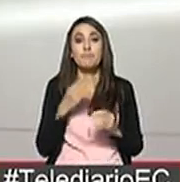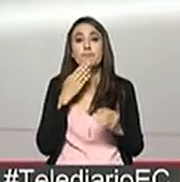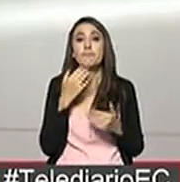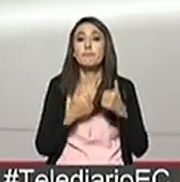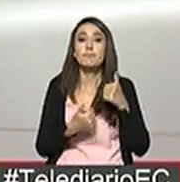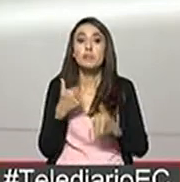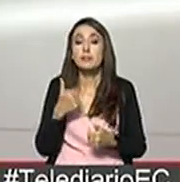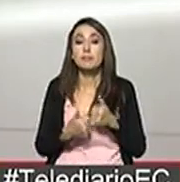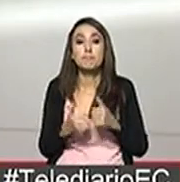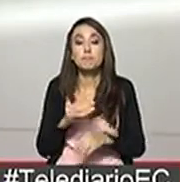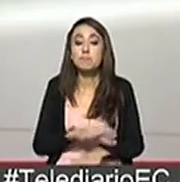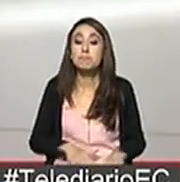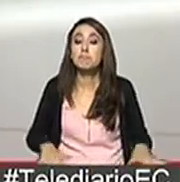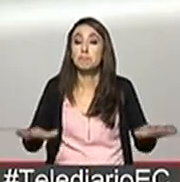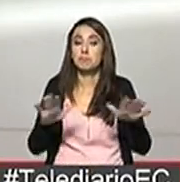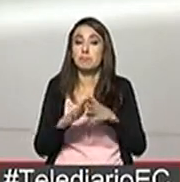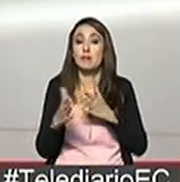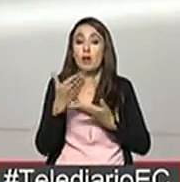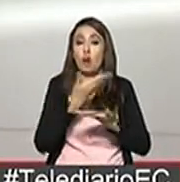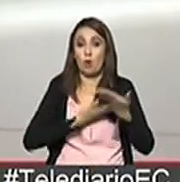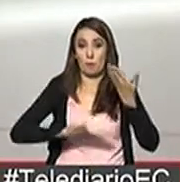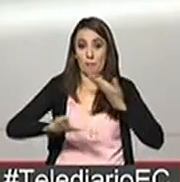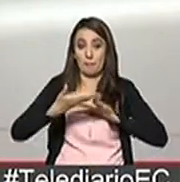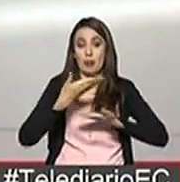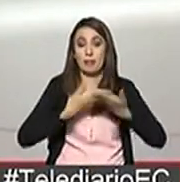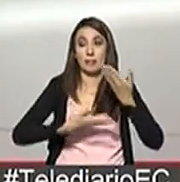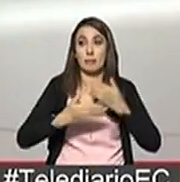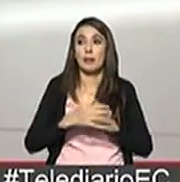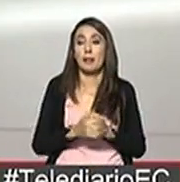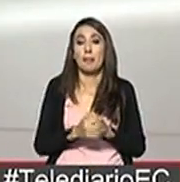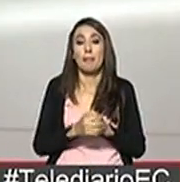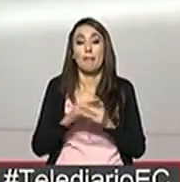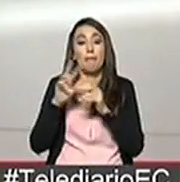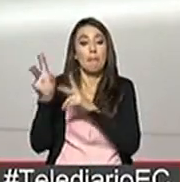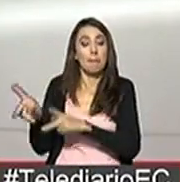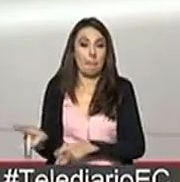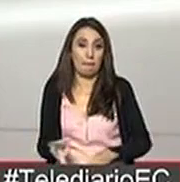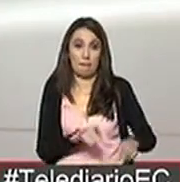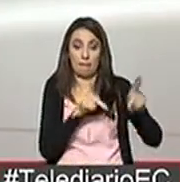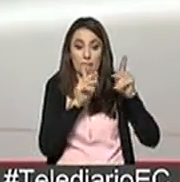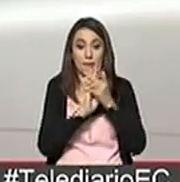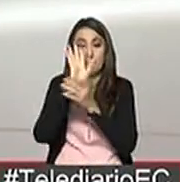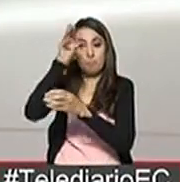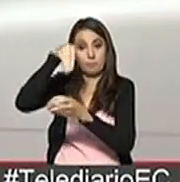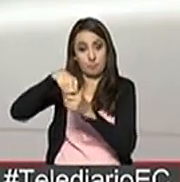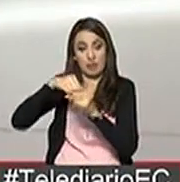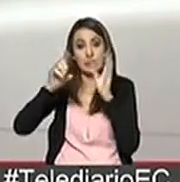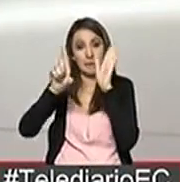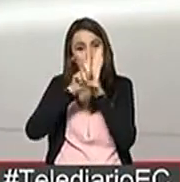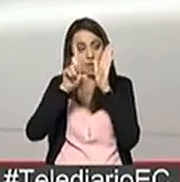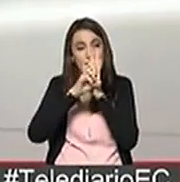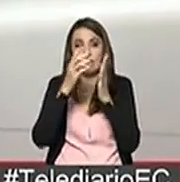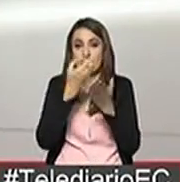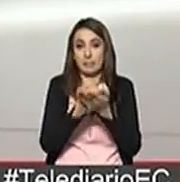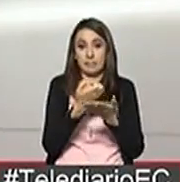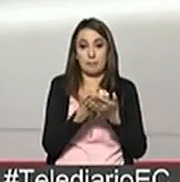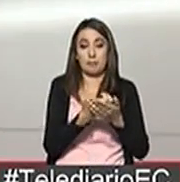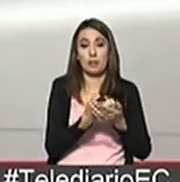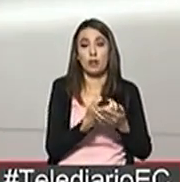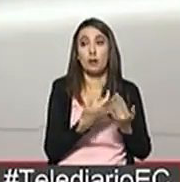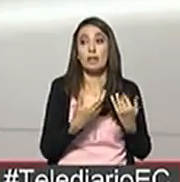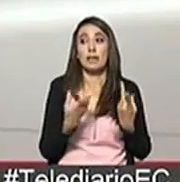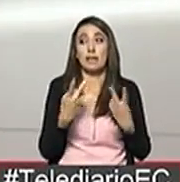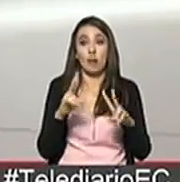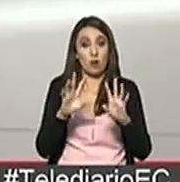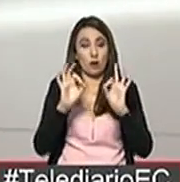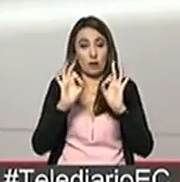para socializar y compartir parte de estos planteamientos que se están incluyendo en la Ley de Crecimiento Económico y que buscan